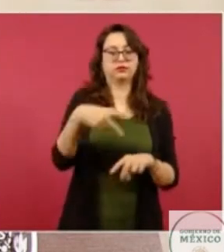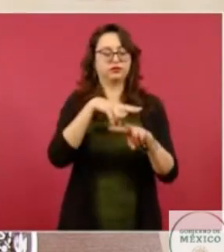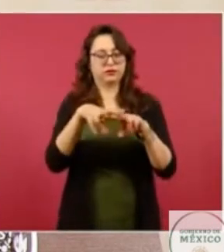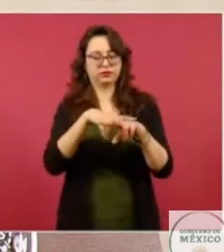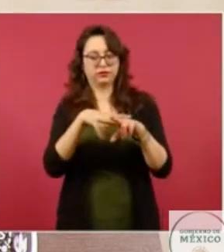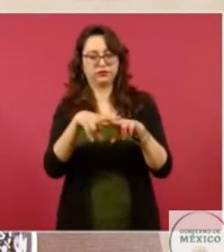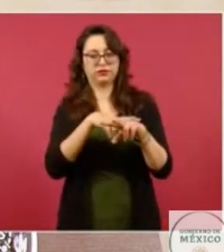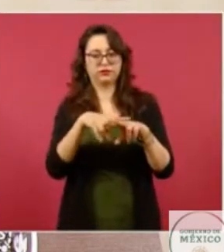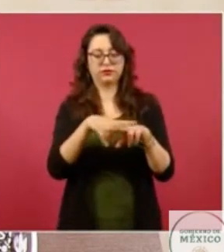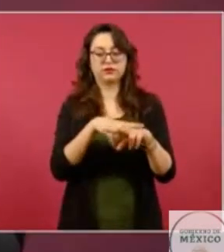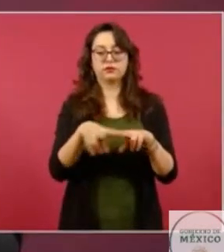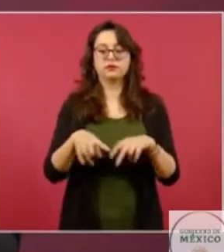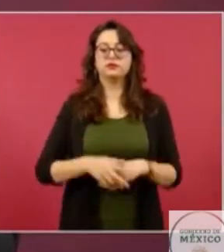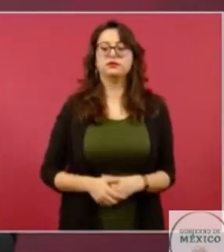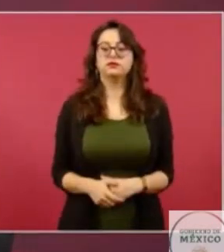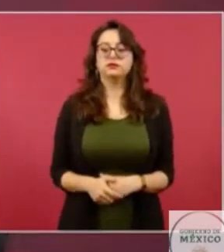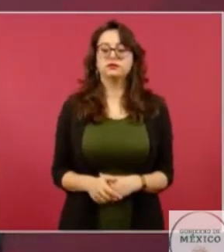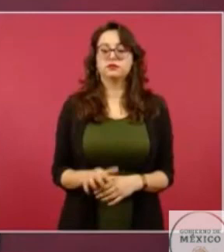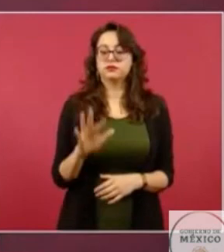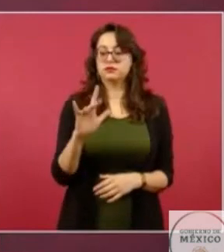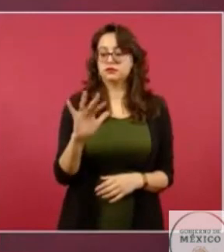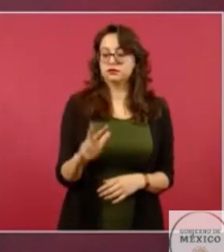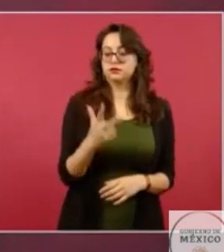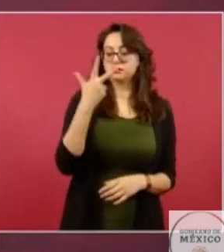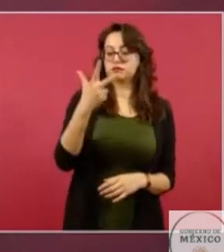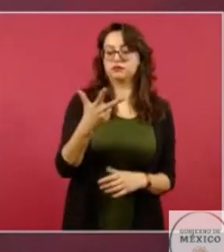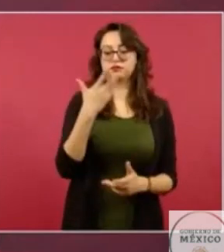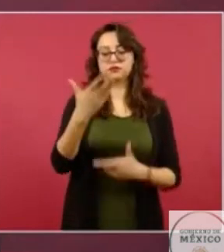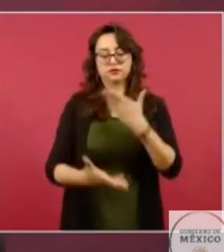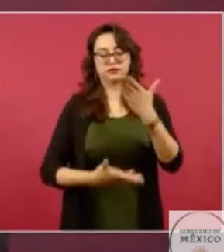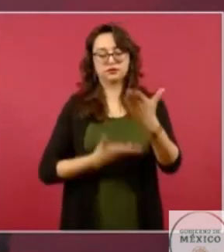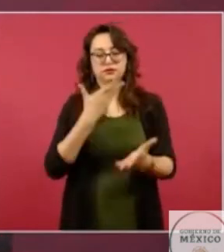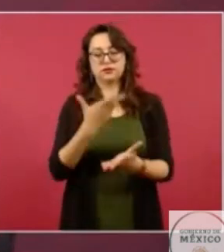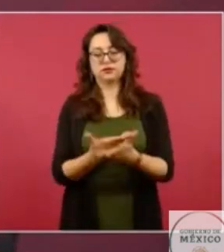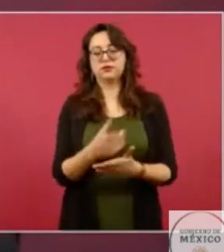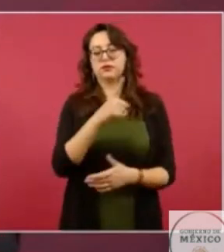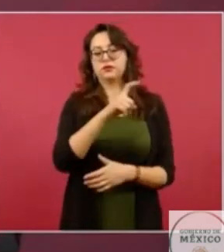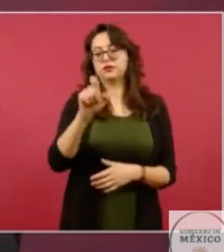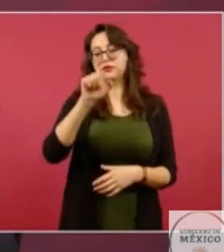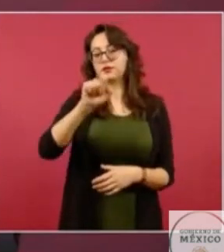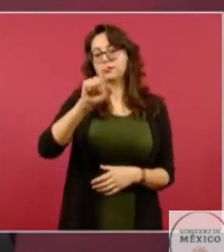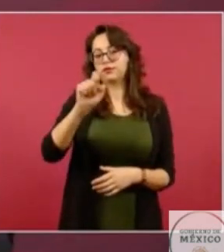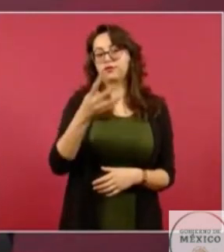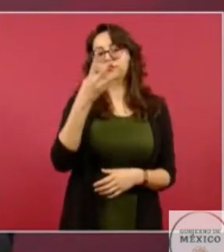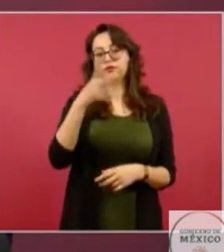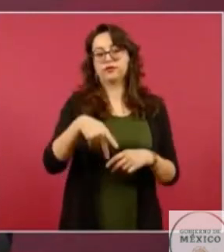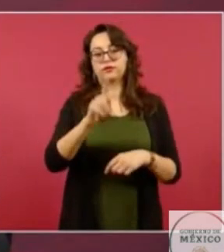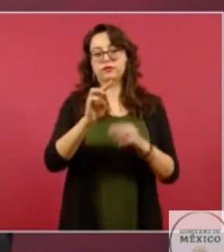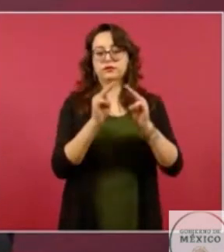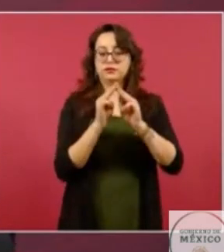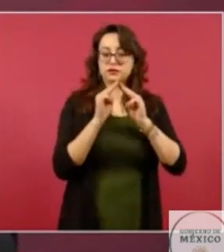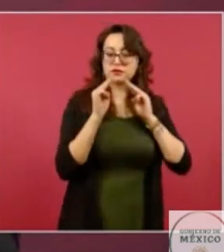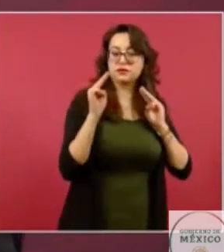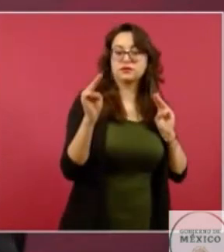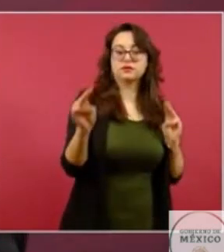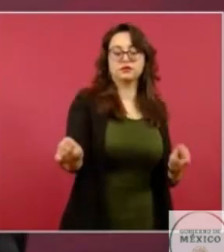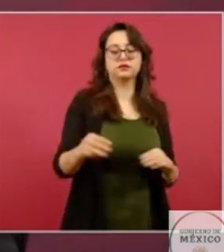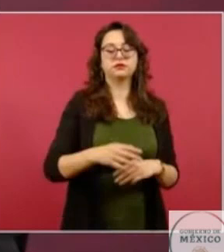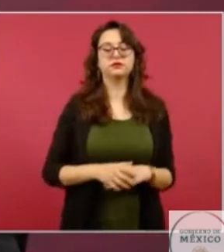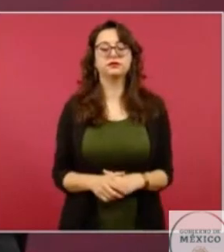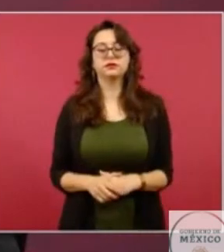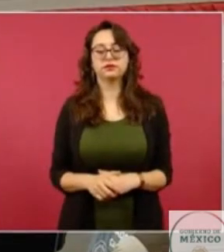y brindará suministro a 58 servicios con 124 kilómetros de línea de media